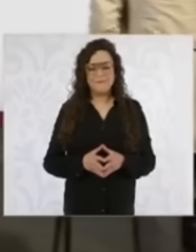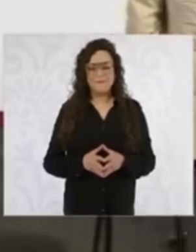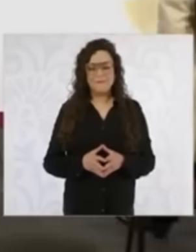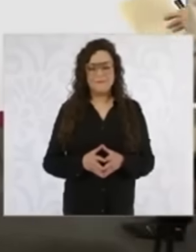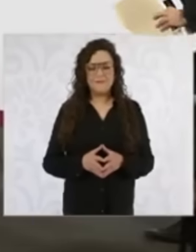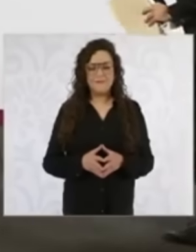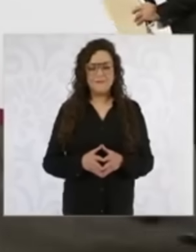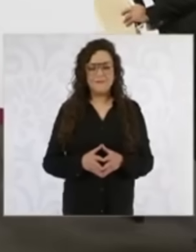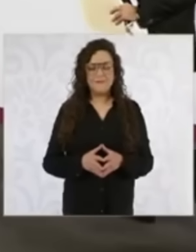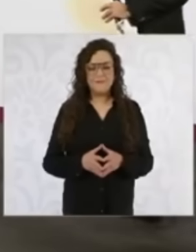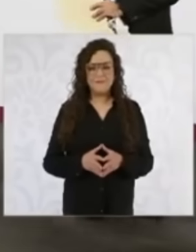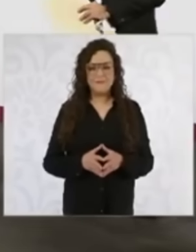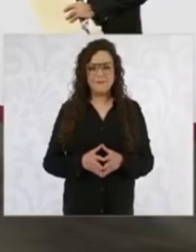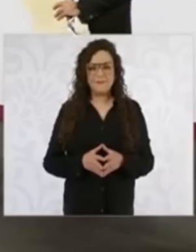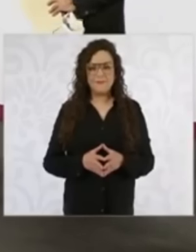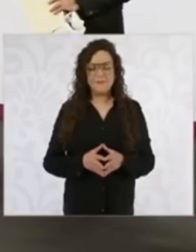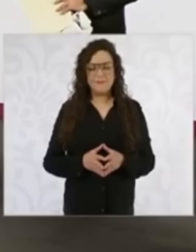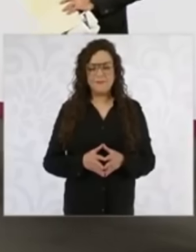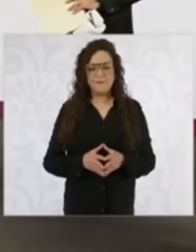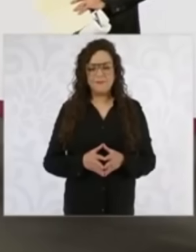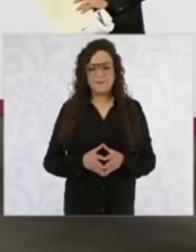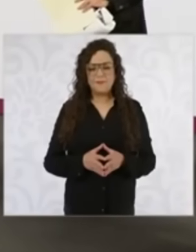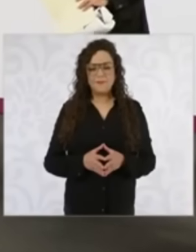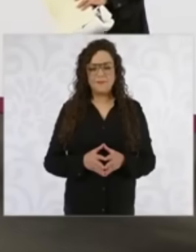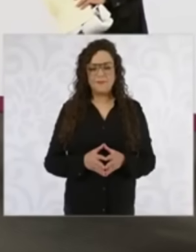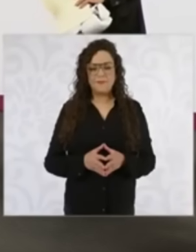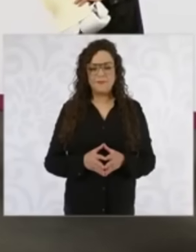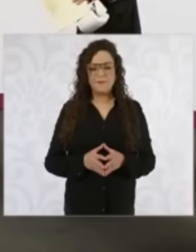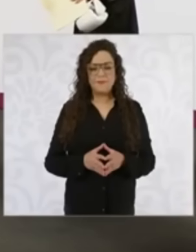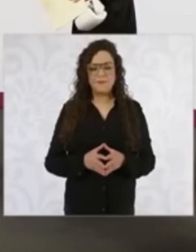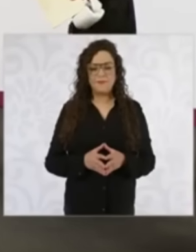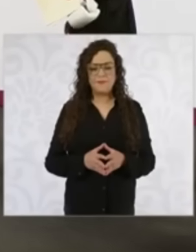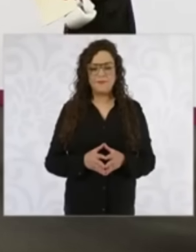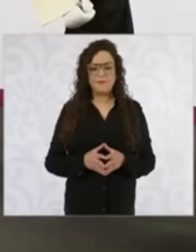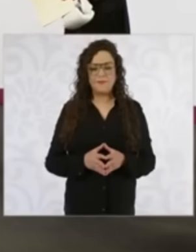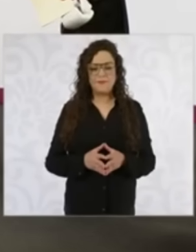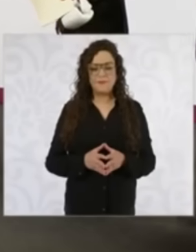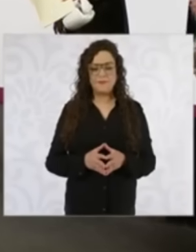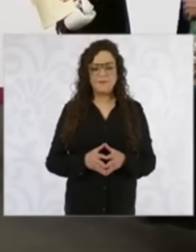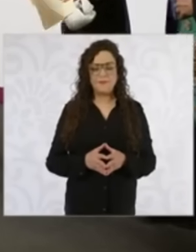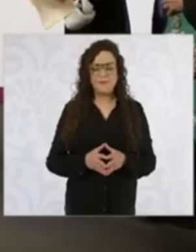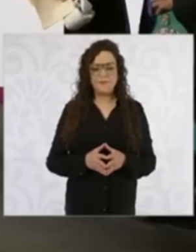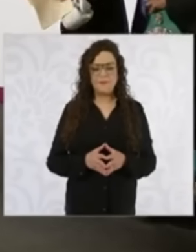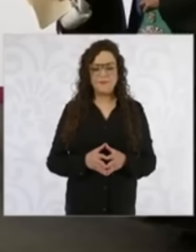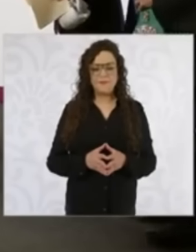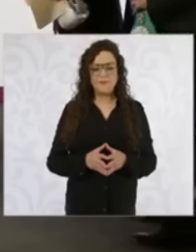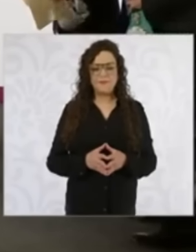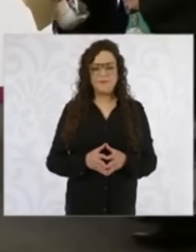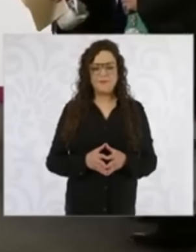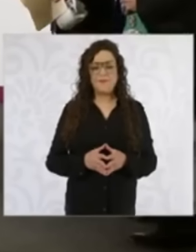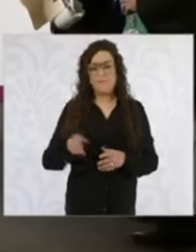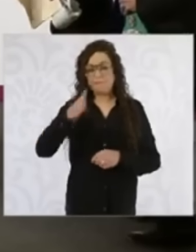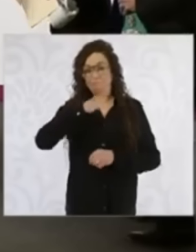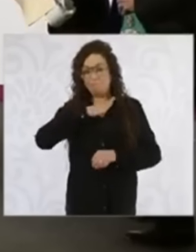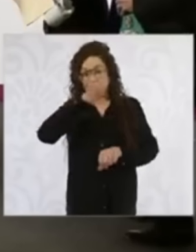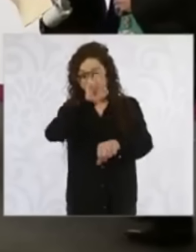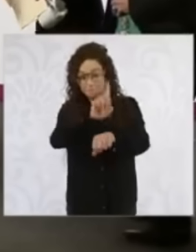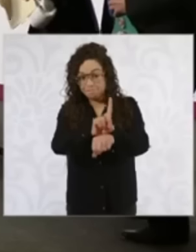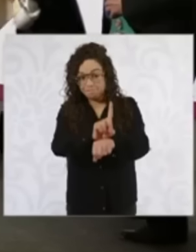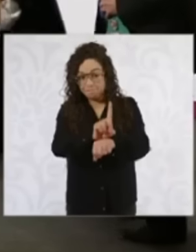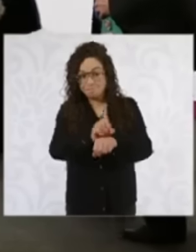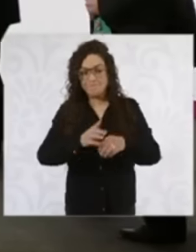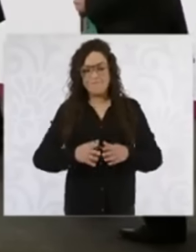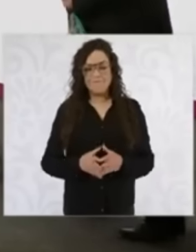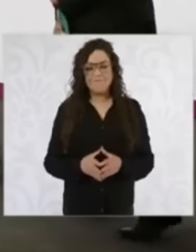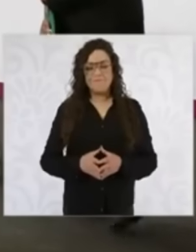esperábamos. Pues sí, quizá no es el 25% que se había mencionado, pero al menos es un incremento que ayuda a mantener el poder adquisitivo frente